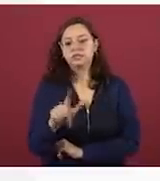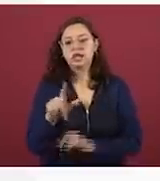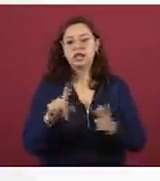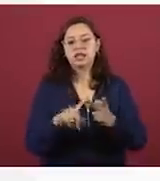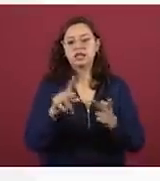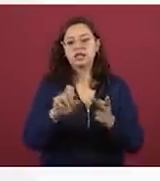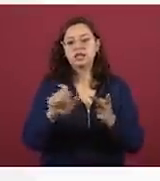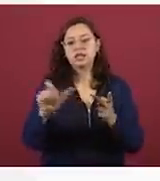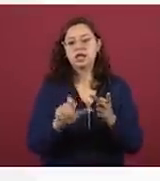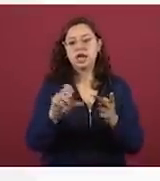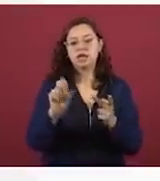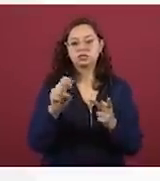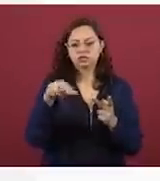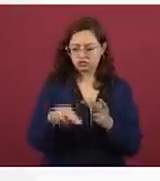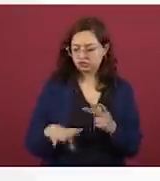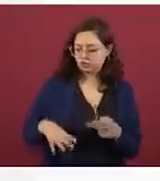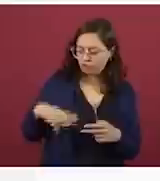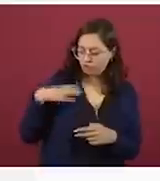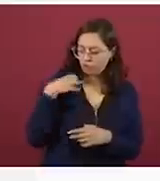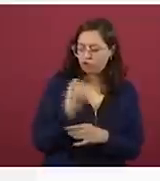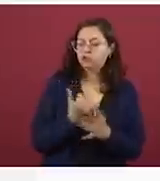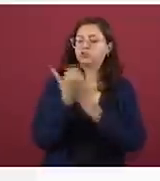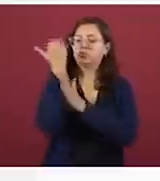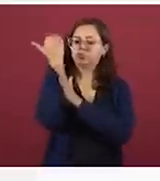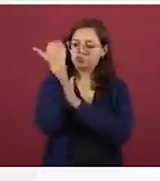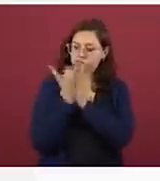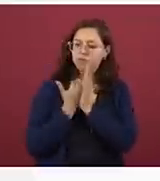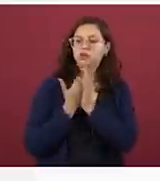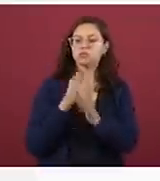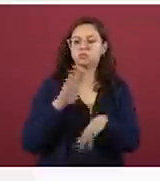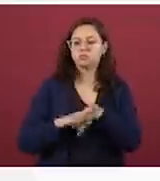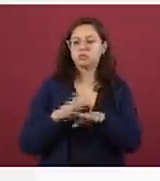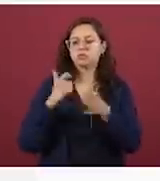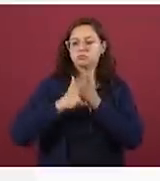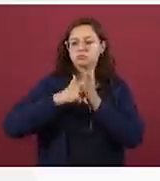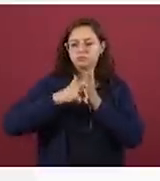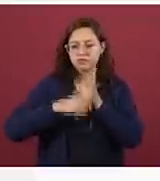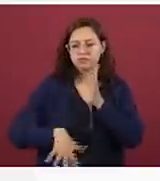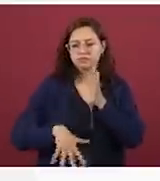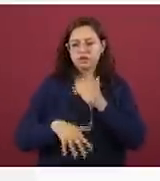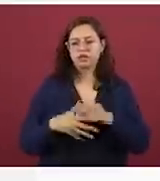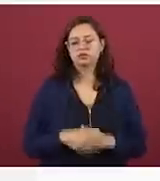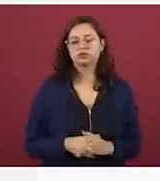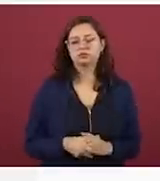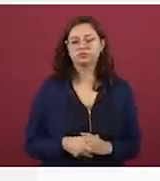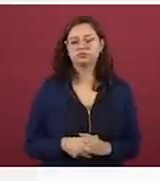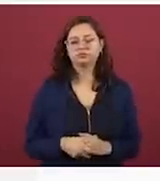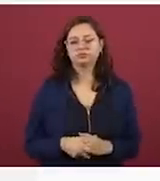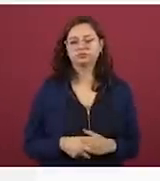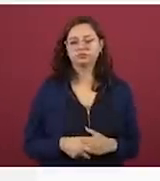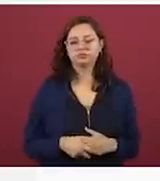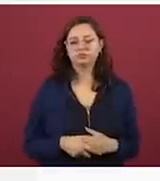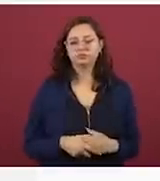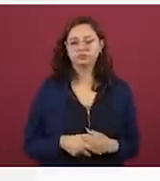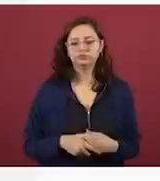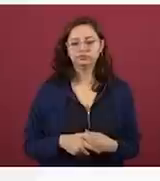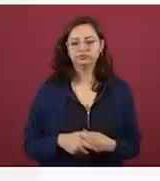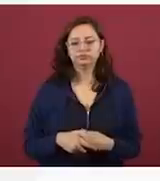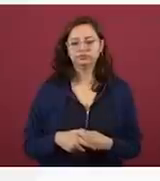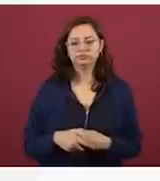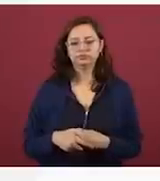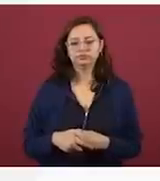ExxonMobil por mejorar su diferencial, y se está reflejando. Si bien no hubo variaciones muy